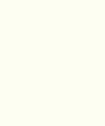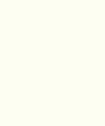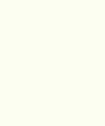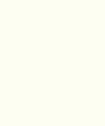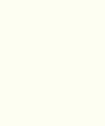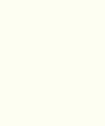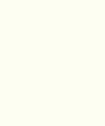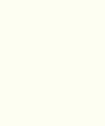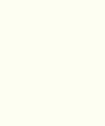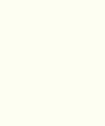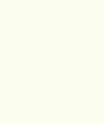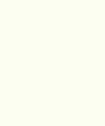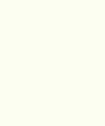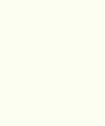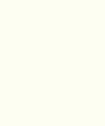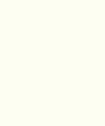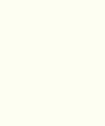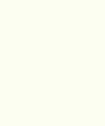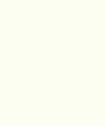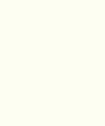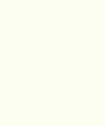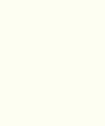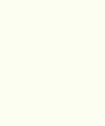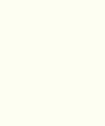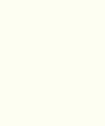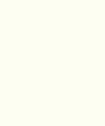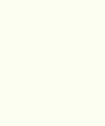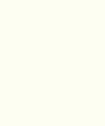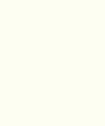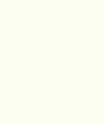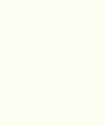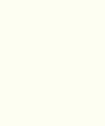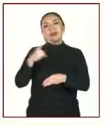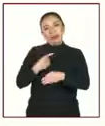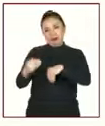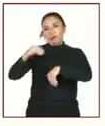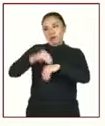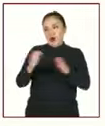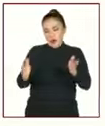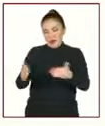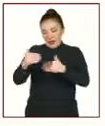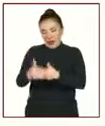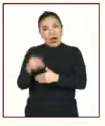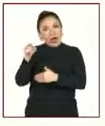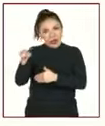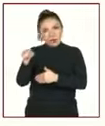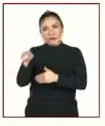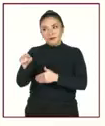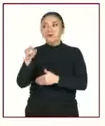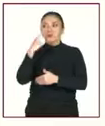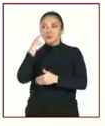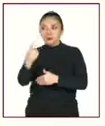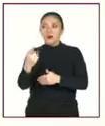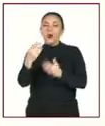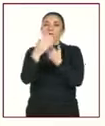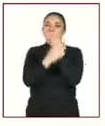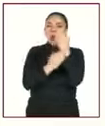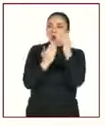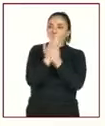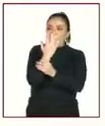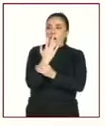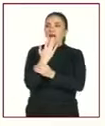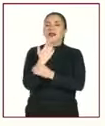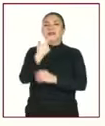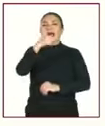tela adhesiva, solución salina, esa podríamos ayudarnos de esa para